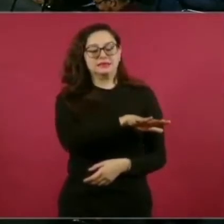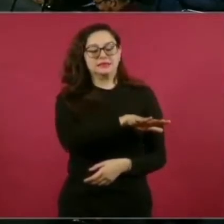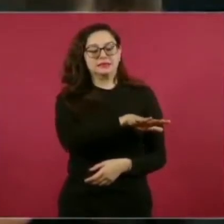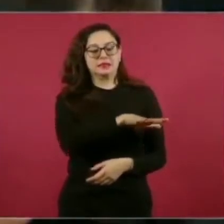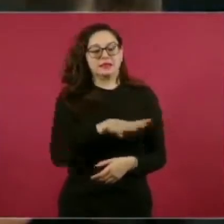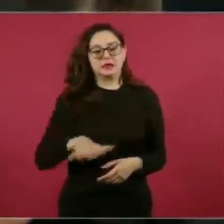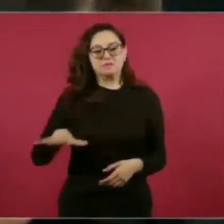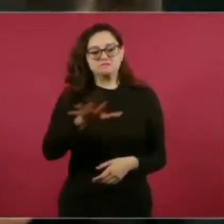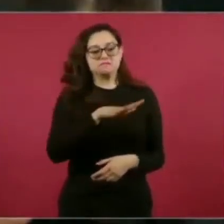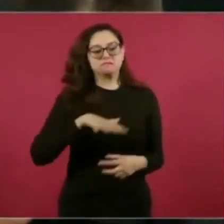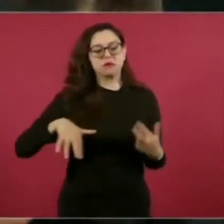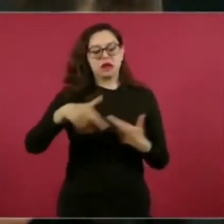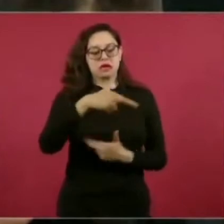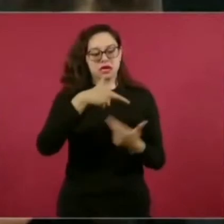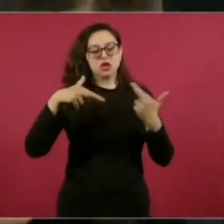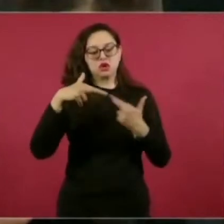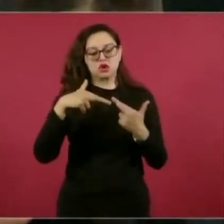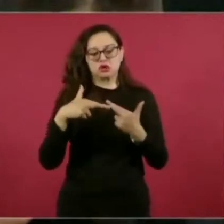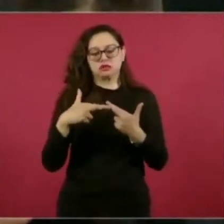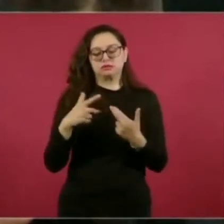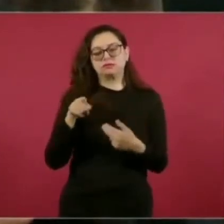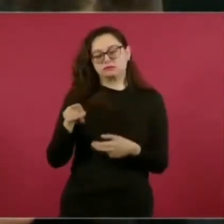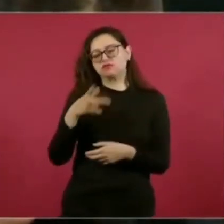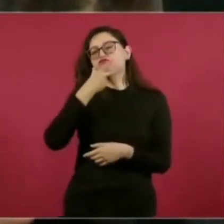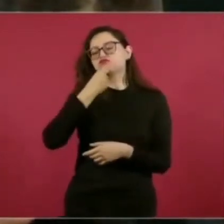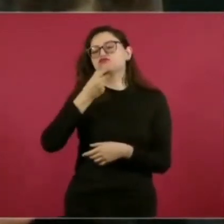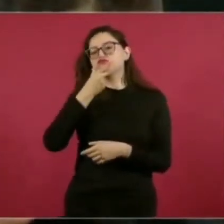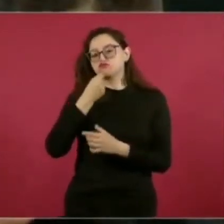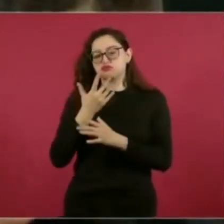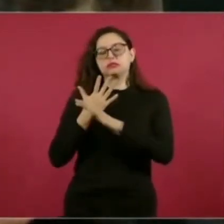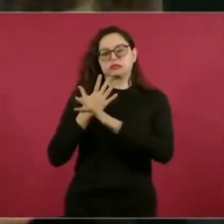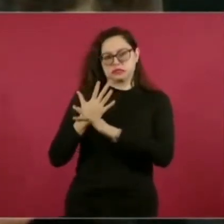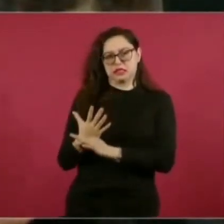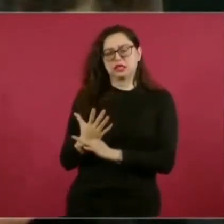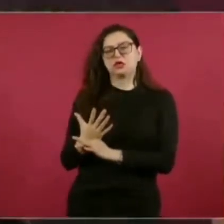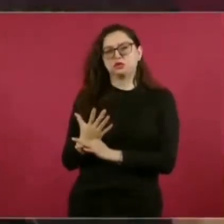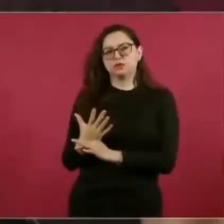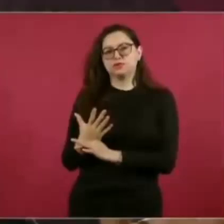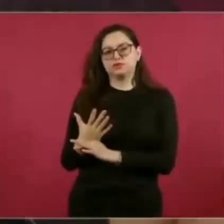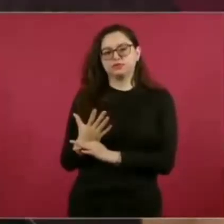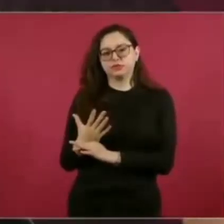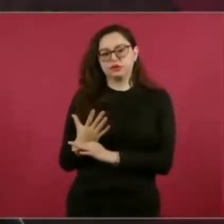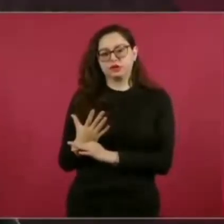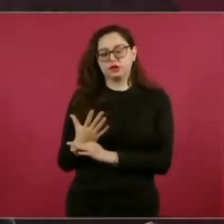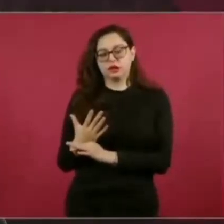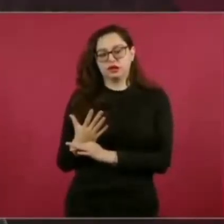comandante de la región y dijo de que